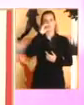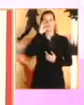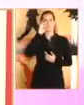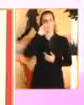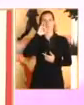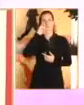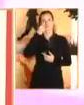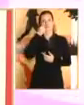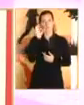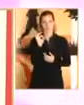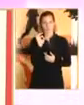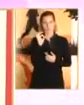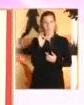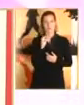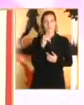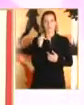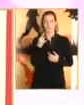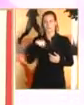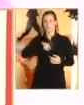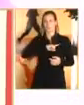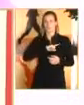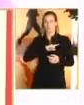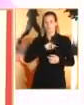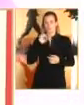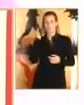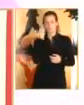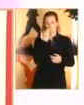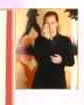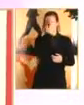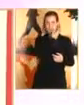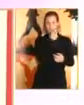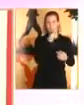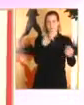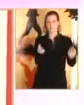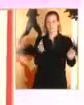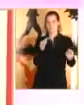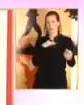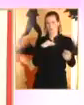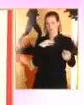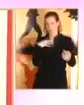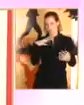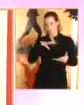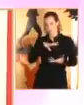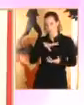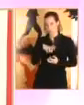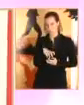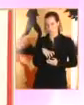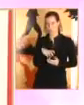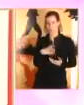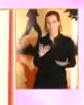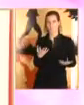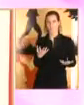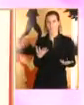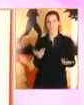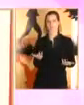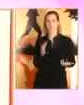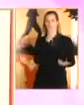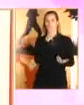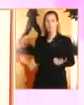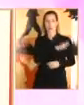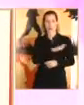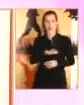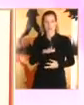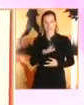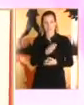más, pues para nosotros se nos cayó el mundo. Luego no estaba realmente hecho y nos dijeron